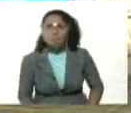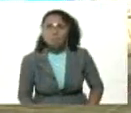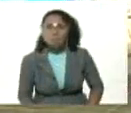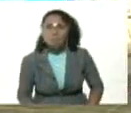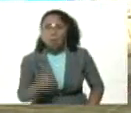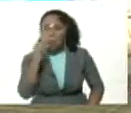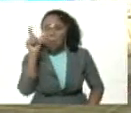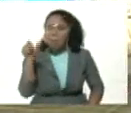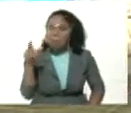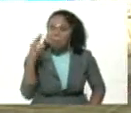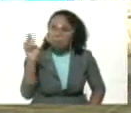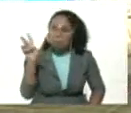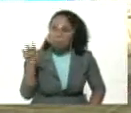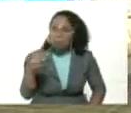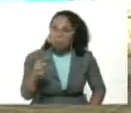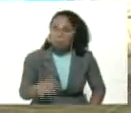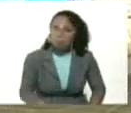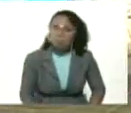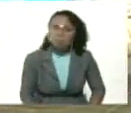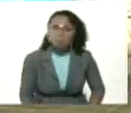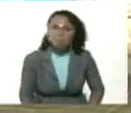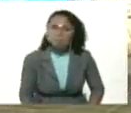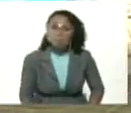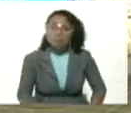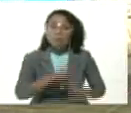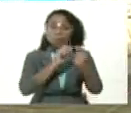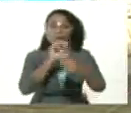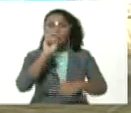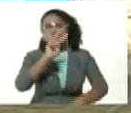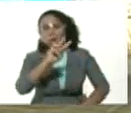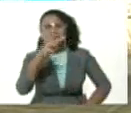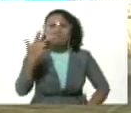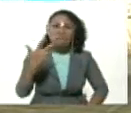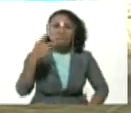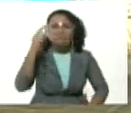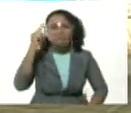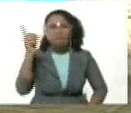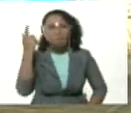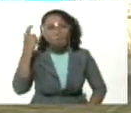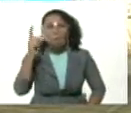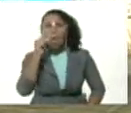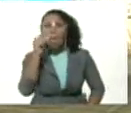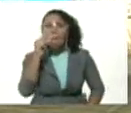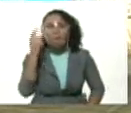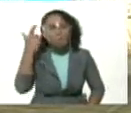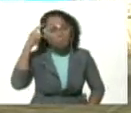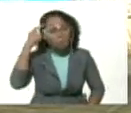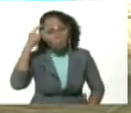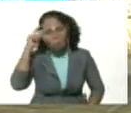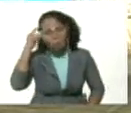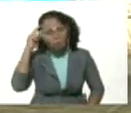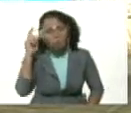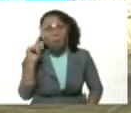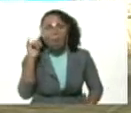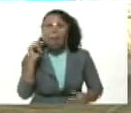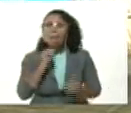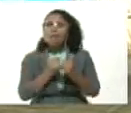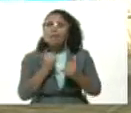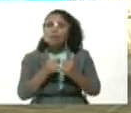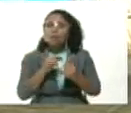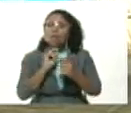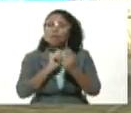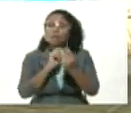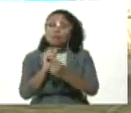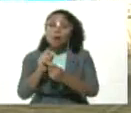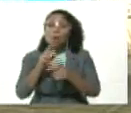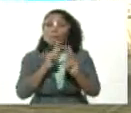Castro Soteldo? Hace 2 o 3 días, un muchacho, no recuerdo el apellido, el nombre, lo entrevistaron